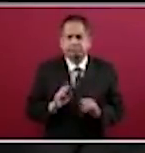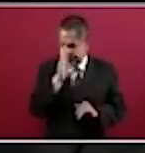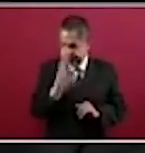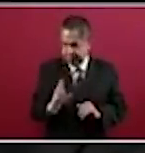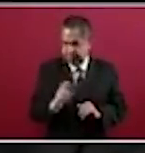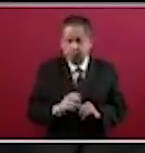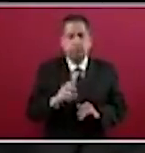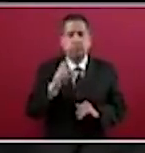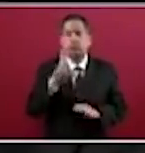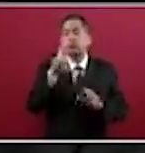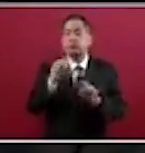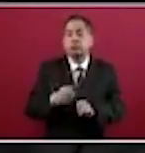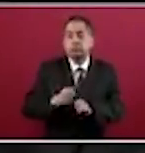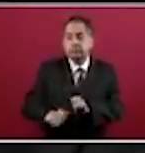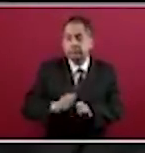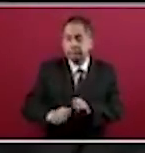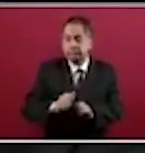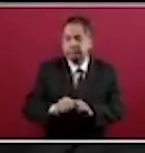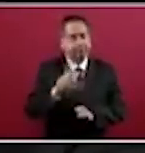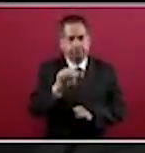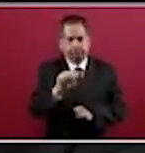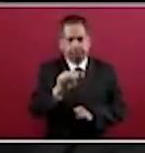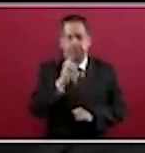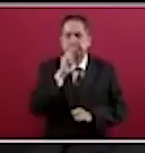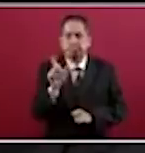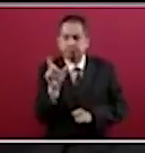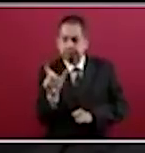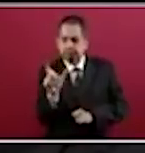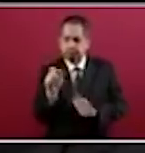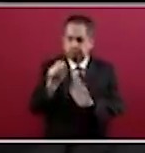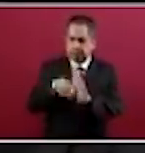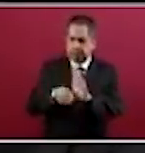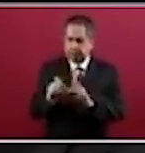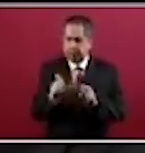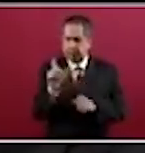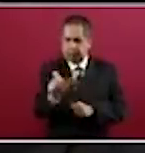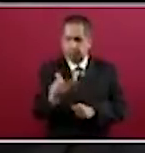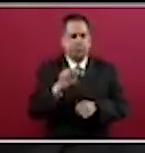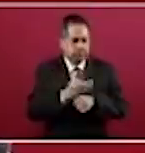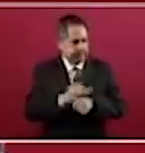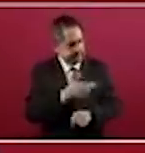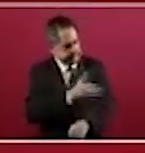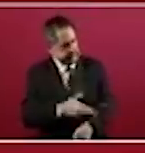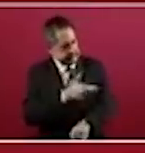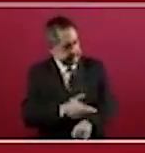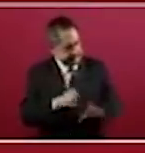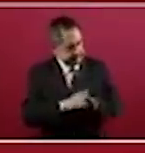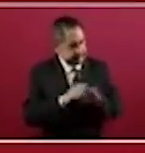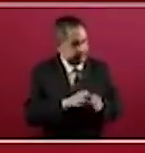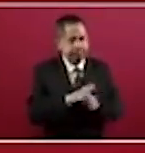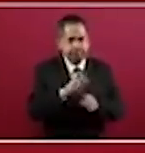y que no sea efectivo, que sea tarjeta. Estamos haciendo un gran esfuerzo para que